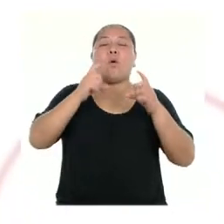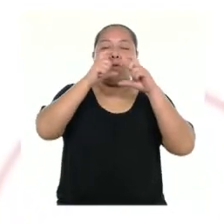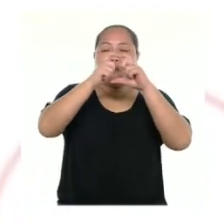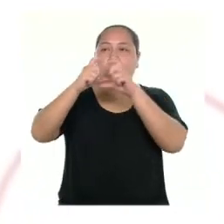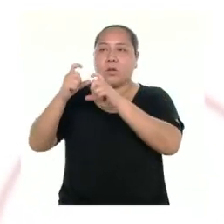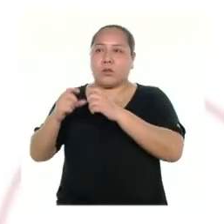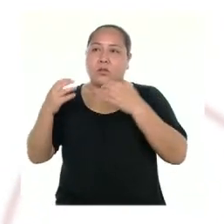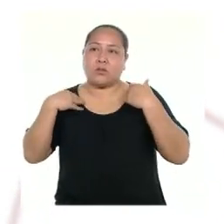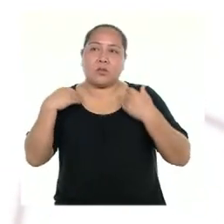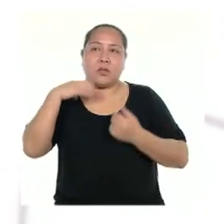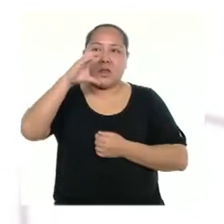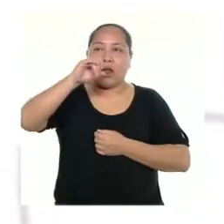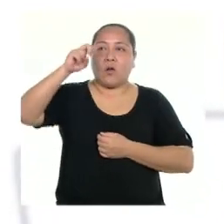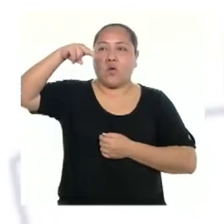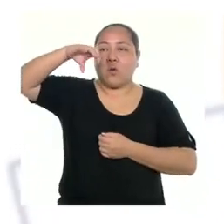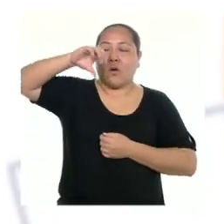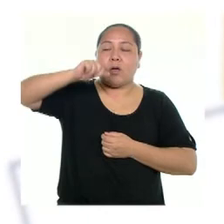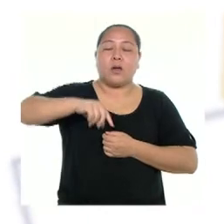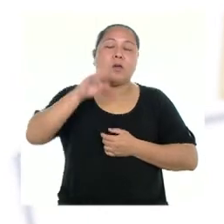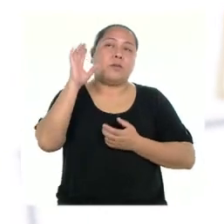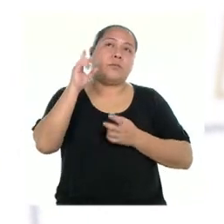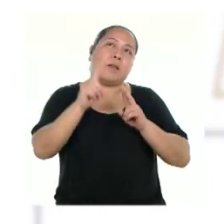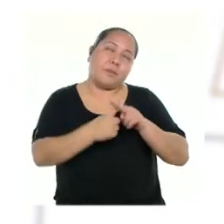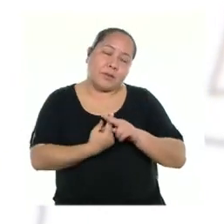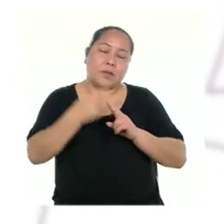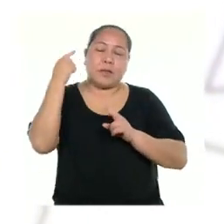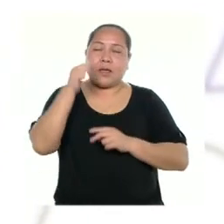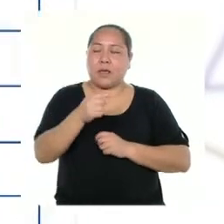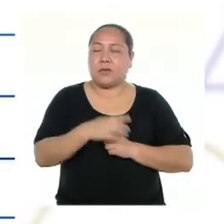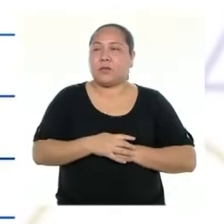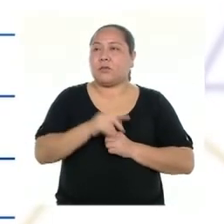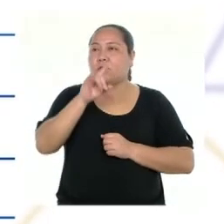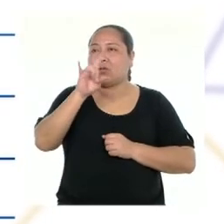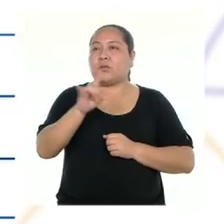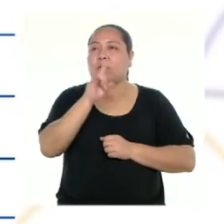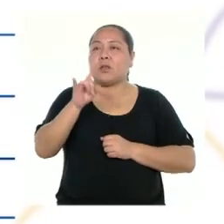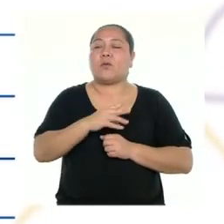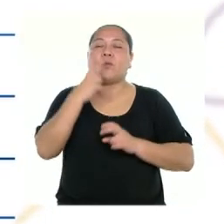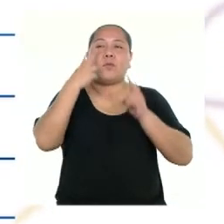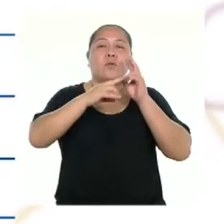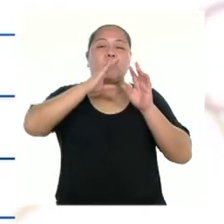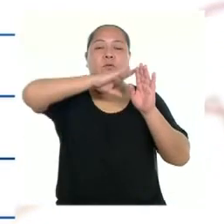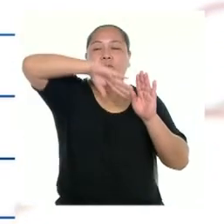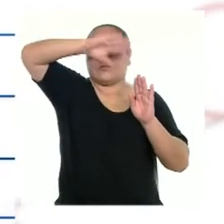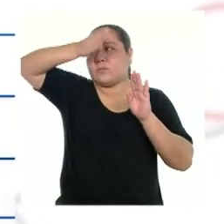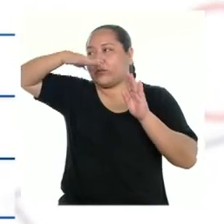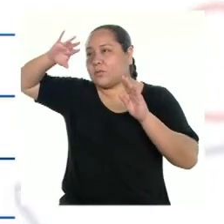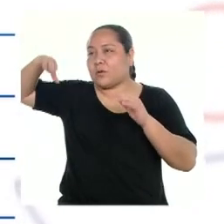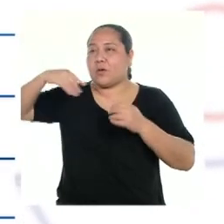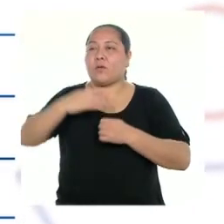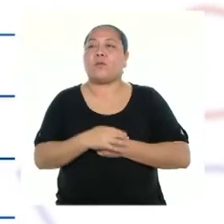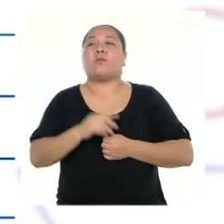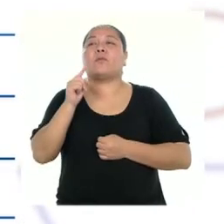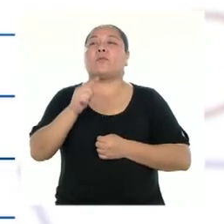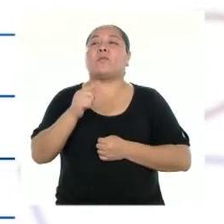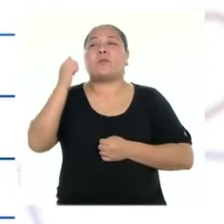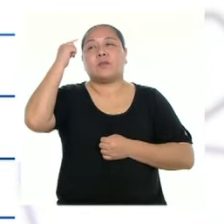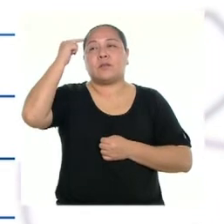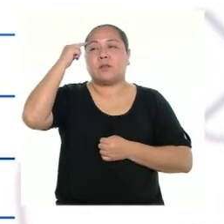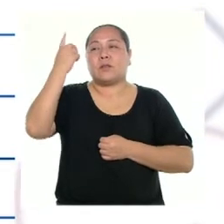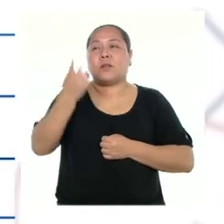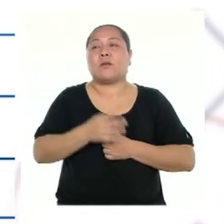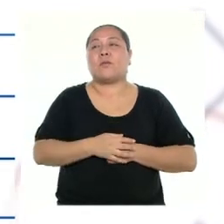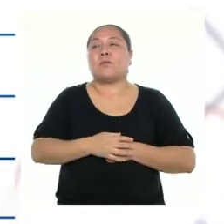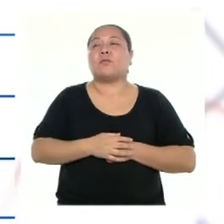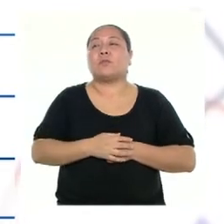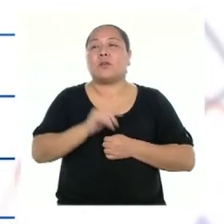la cuenca y para empezar esa estimación lo haremos observando el borde de esta. Consideraremos el